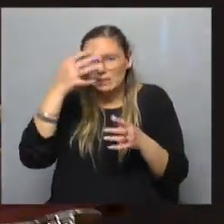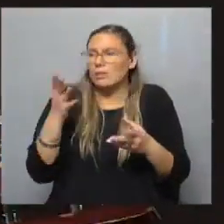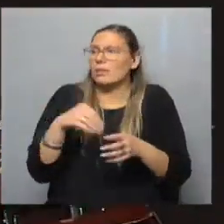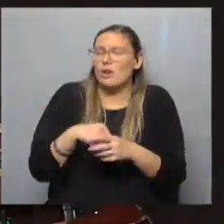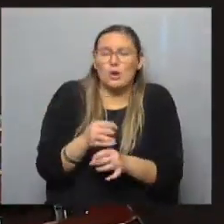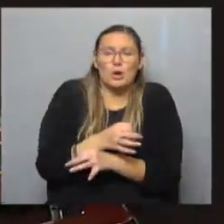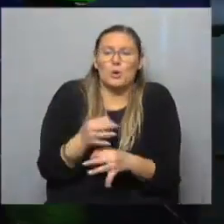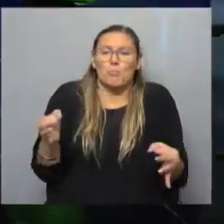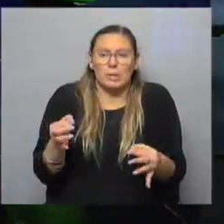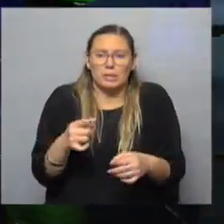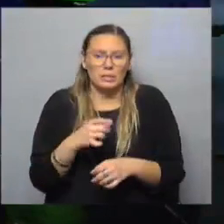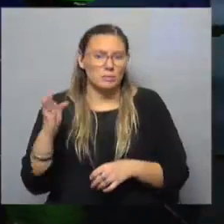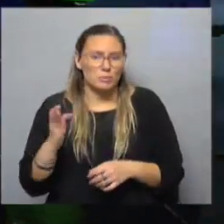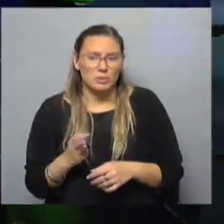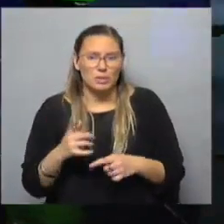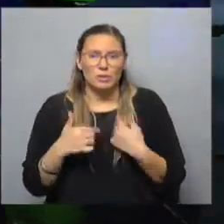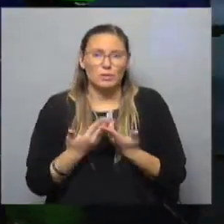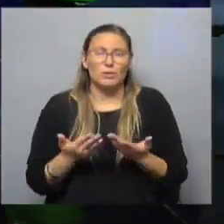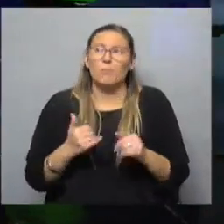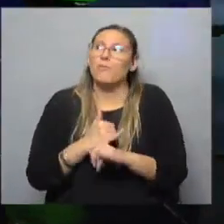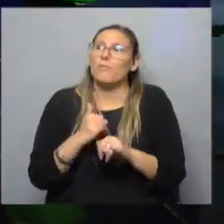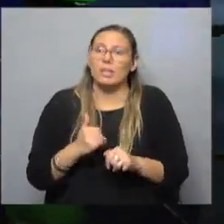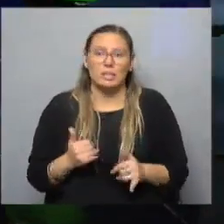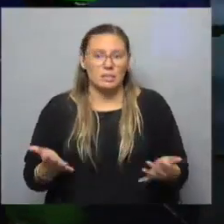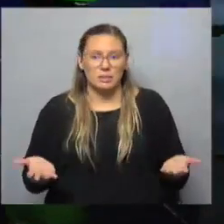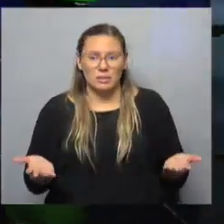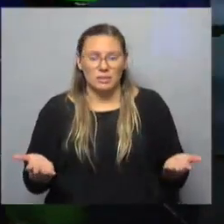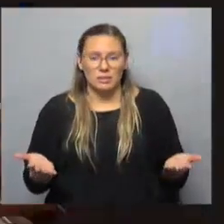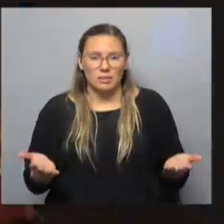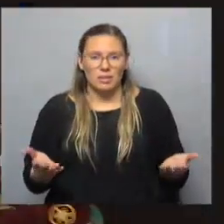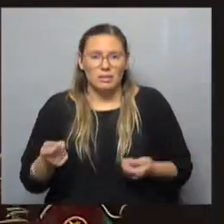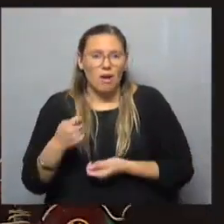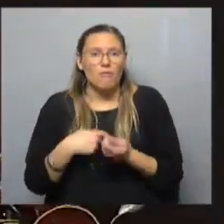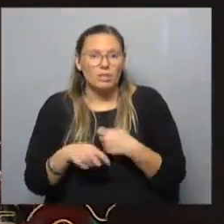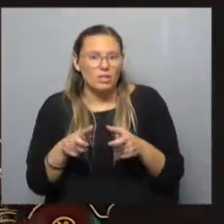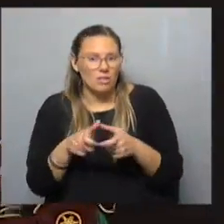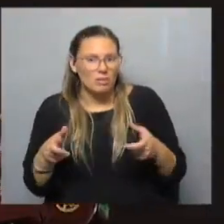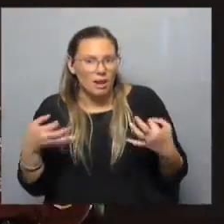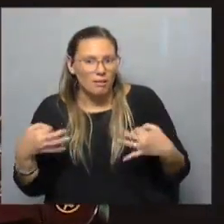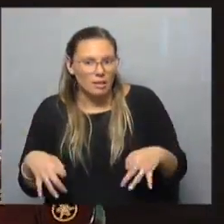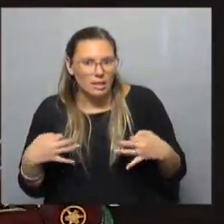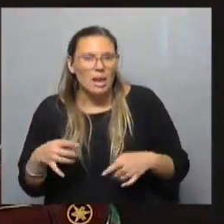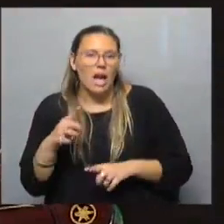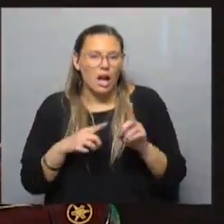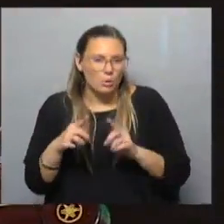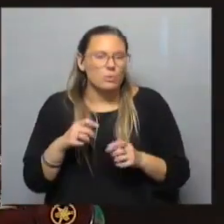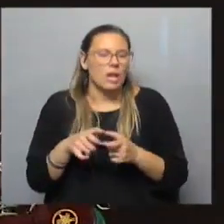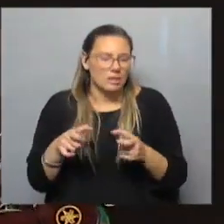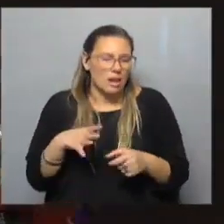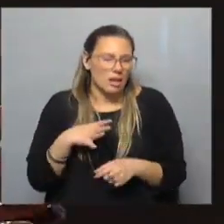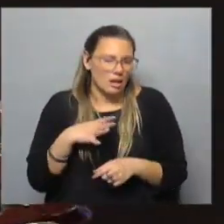está completita por todos lados y estamos chochos porque, no sé, se están vendiendo muy bien. Quedan algunas entradas